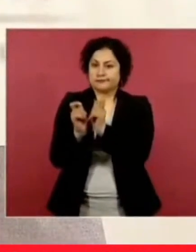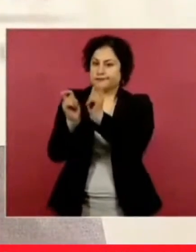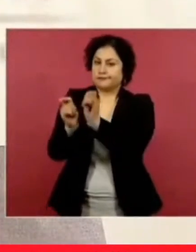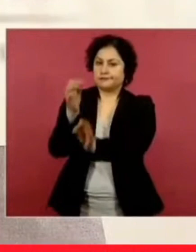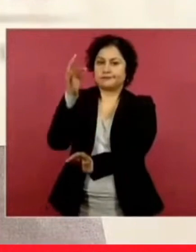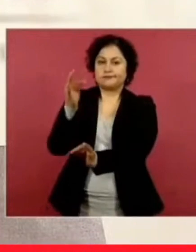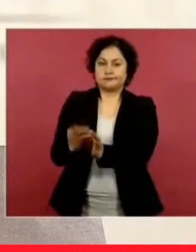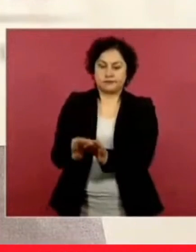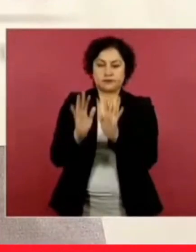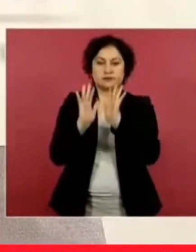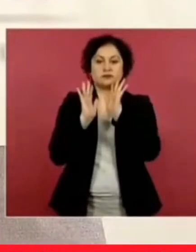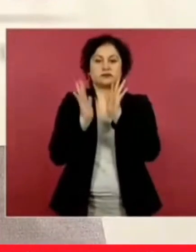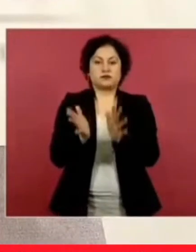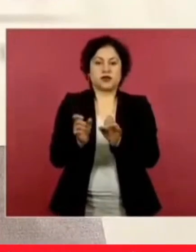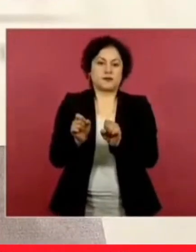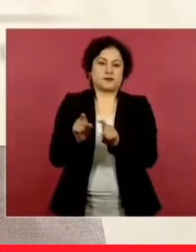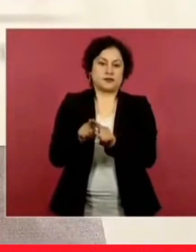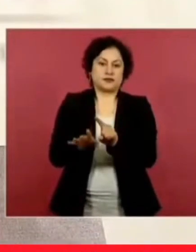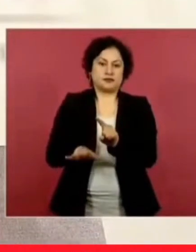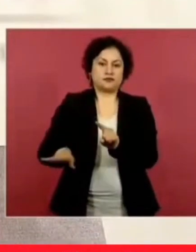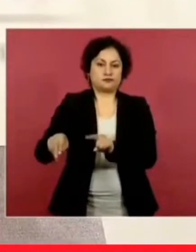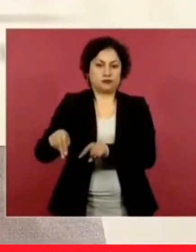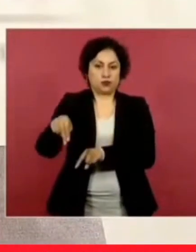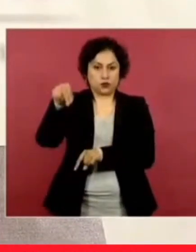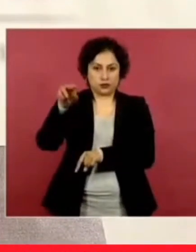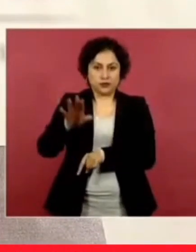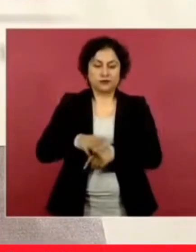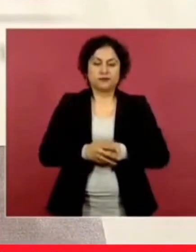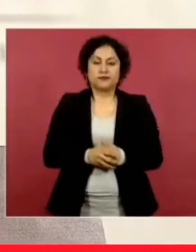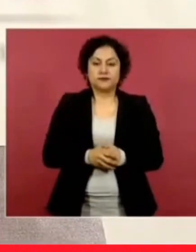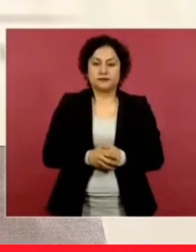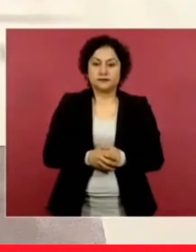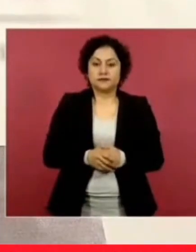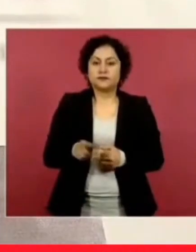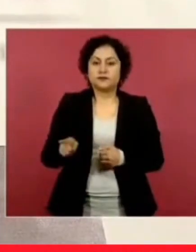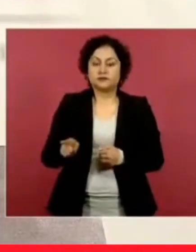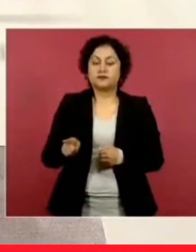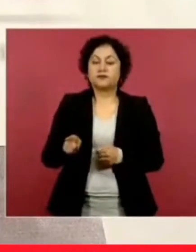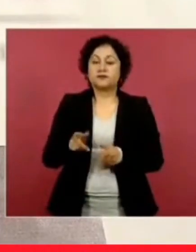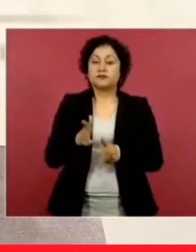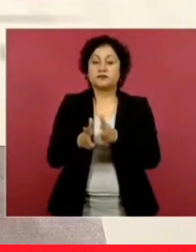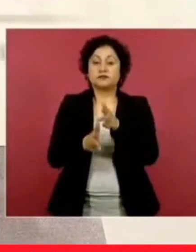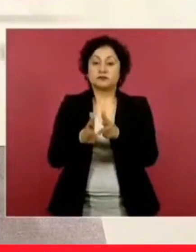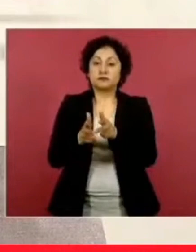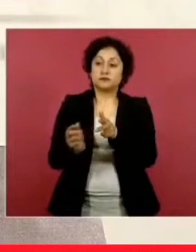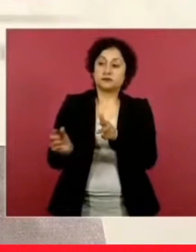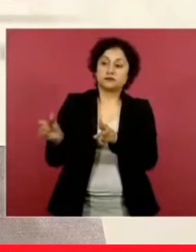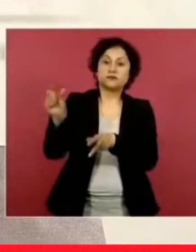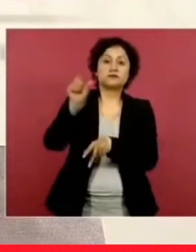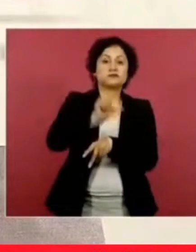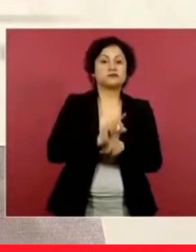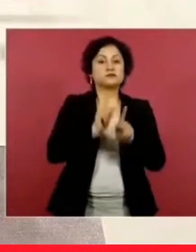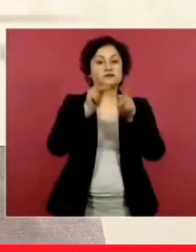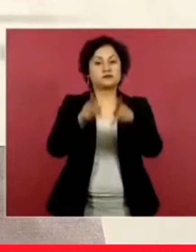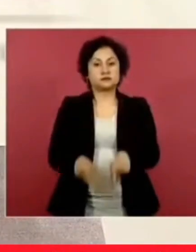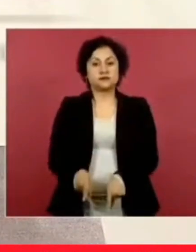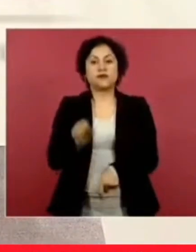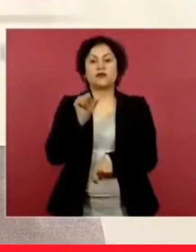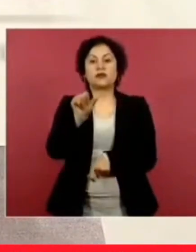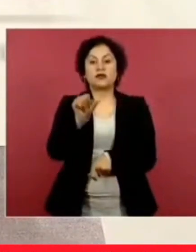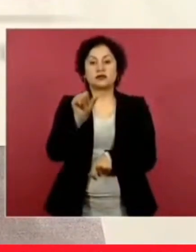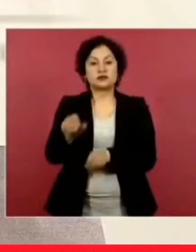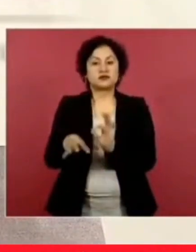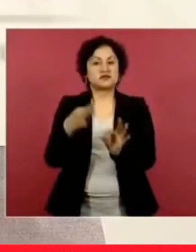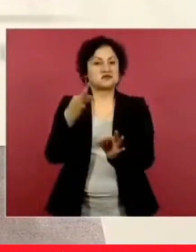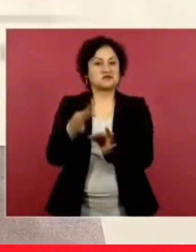está ocurriendo en el tramo norte y los pasos por encima de la vía de dieciséis están de acuerdo a programa y seis ya